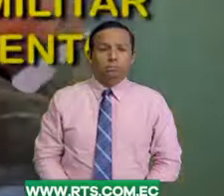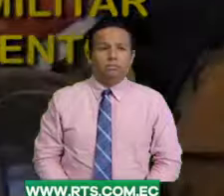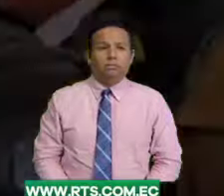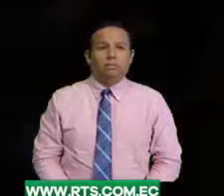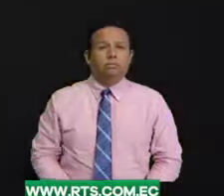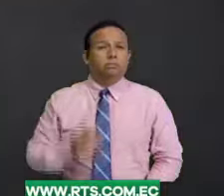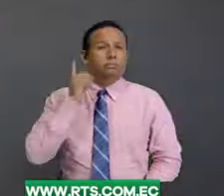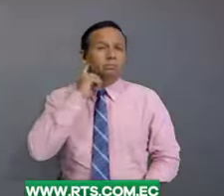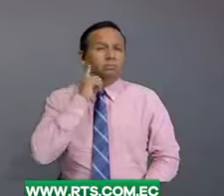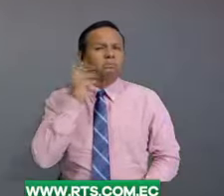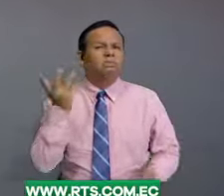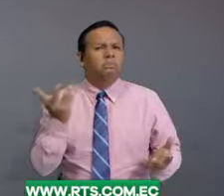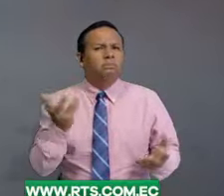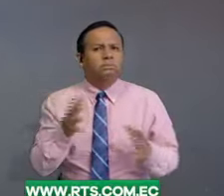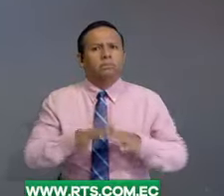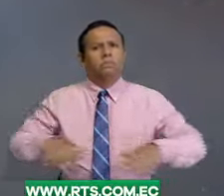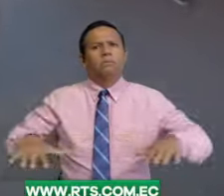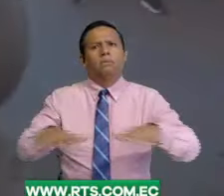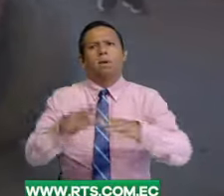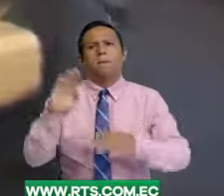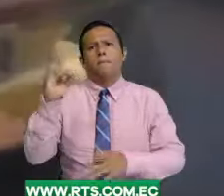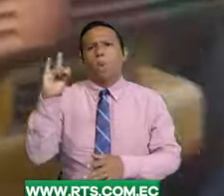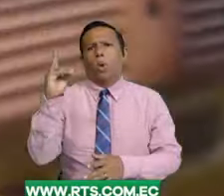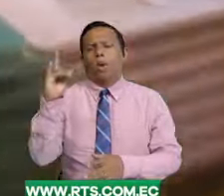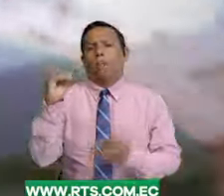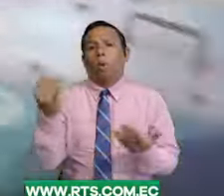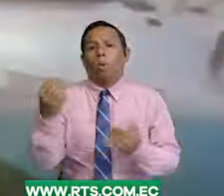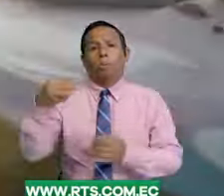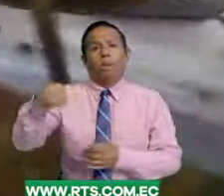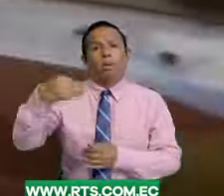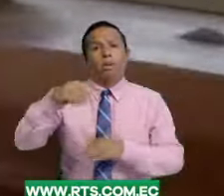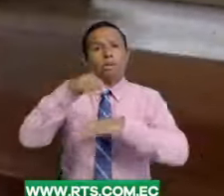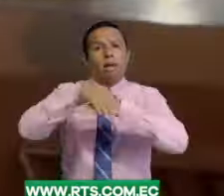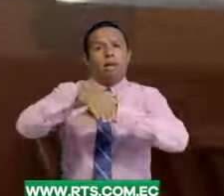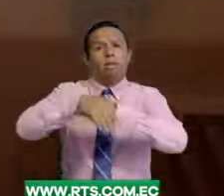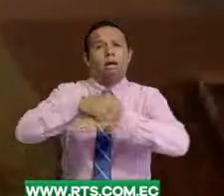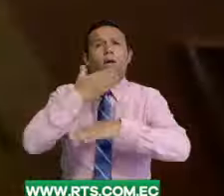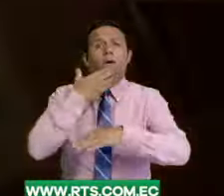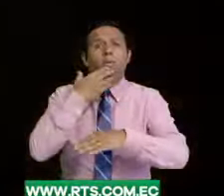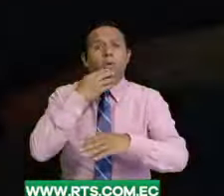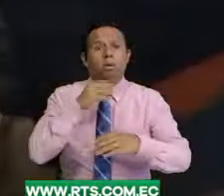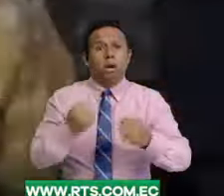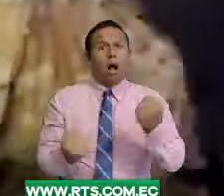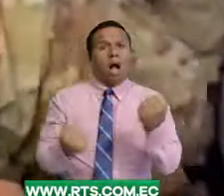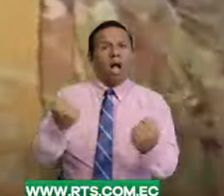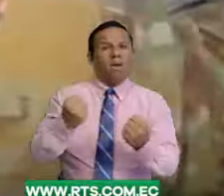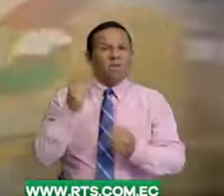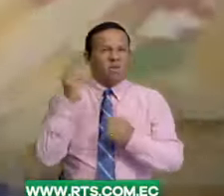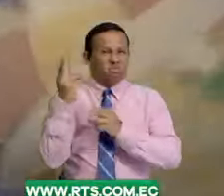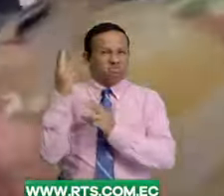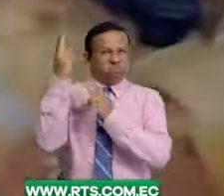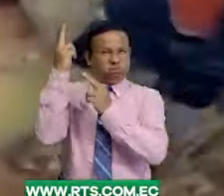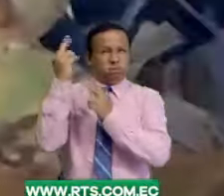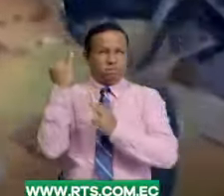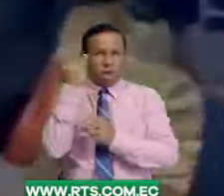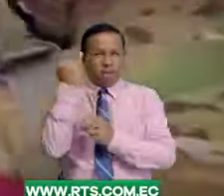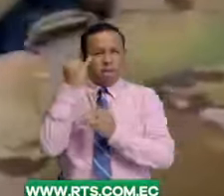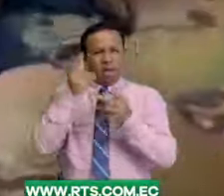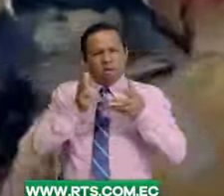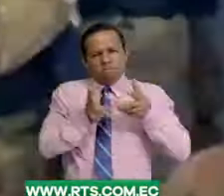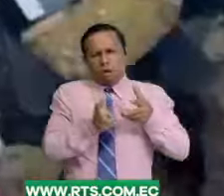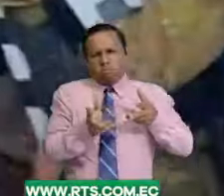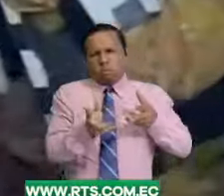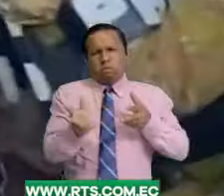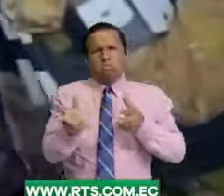Fuerte tensión en Bolivia se vivió la tarde de este miércoles cuando la presencia de tanquetas y efectivos militares ocuparon la Plaza Murillo, donde